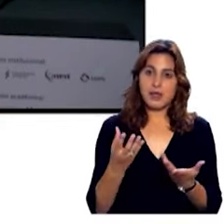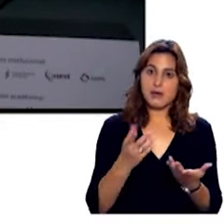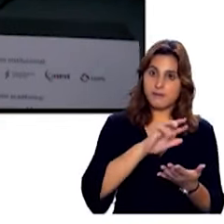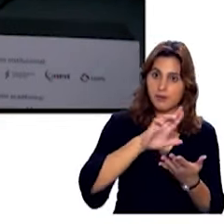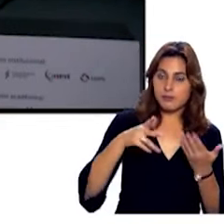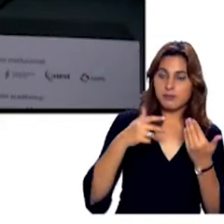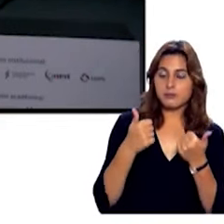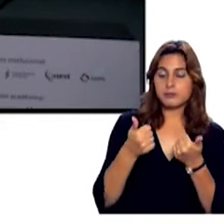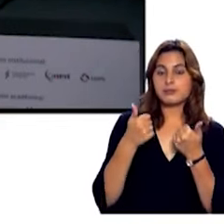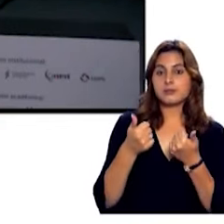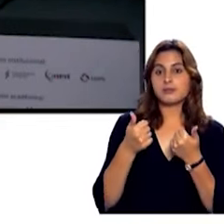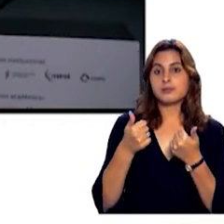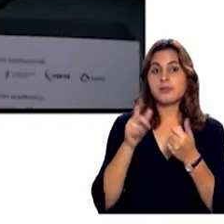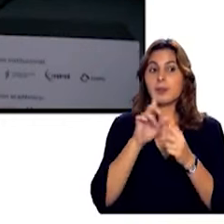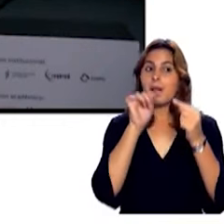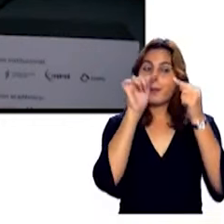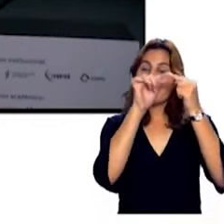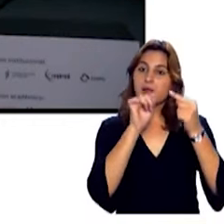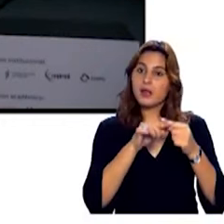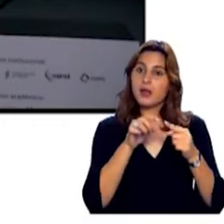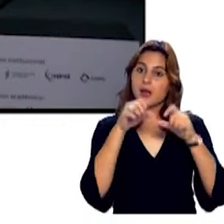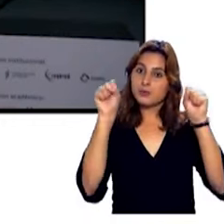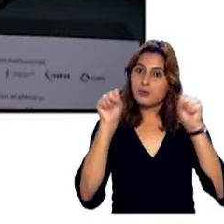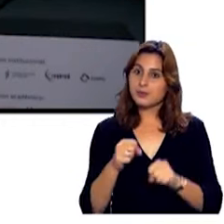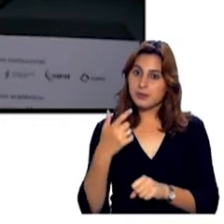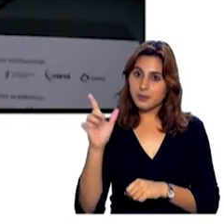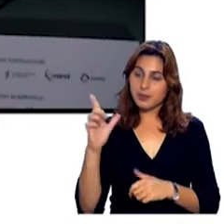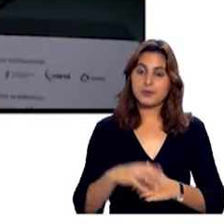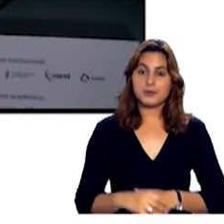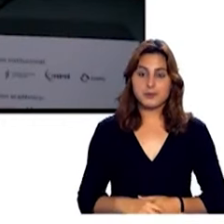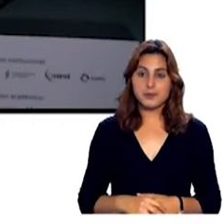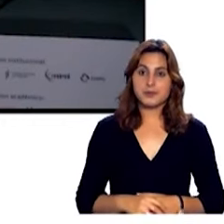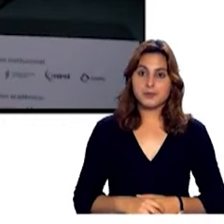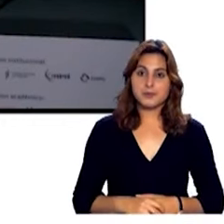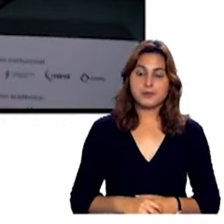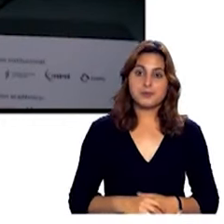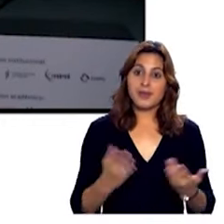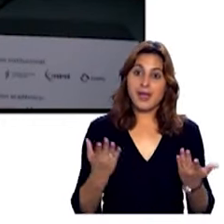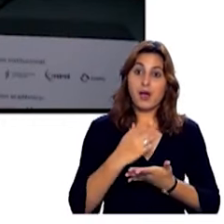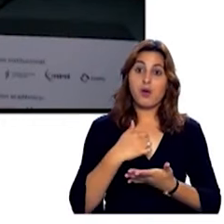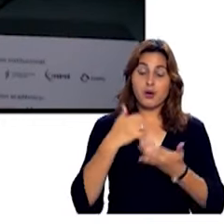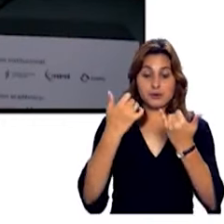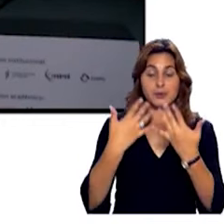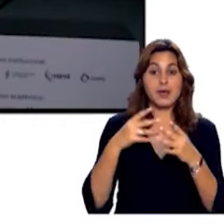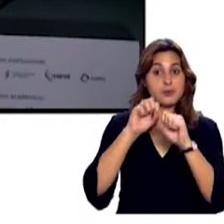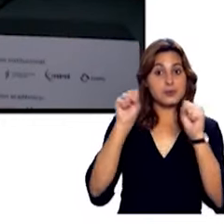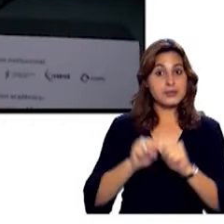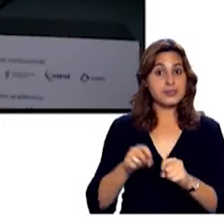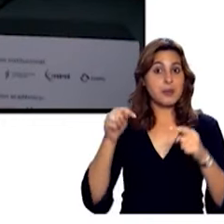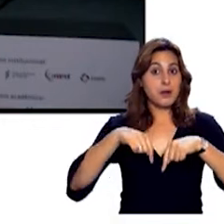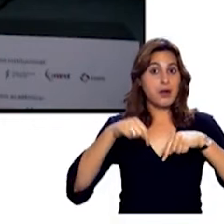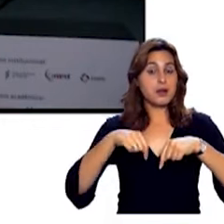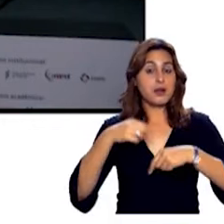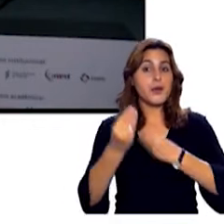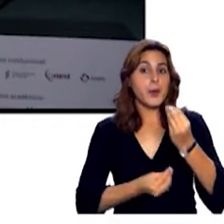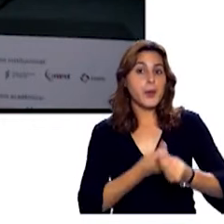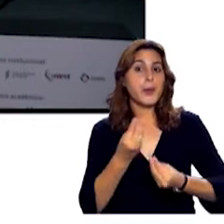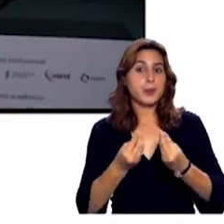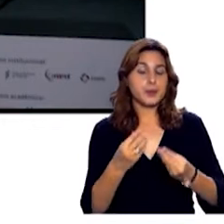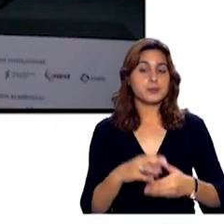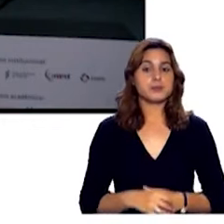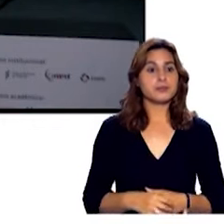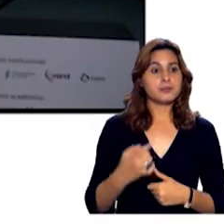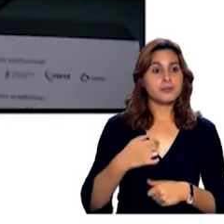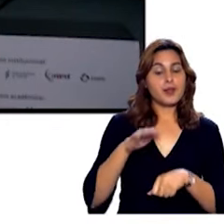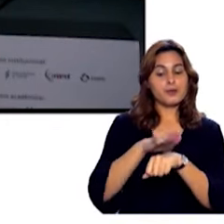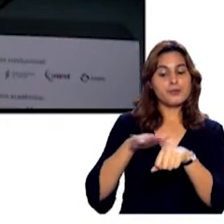me corresponde a m abordar el nuestro el nuestro el debate Bueno la jurisdicción civil penal administrativa es